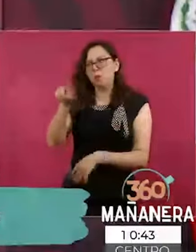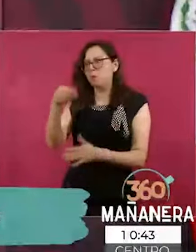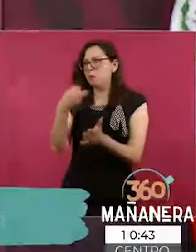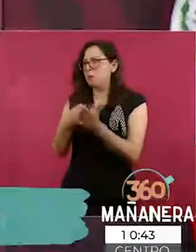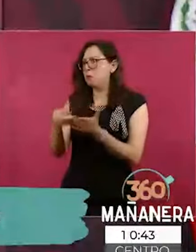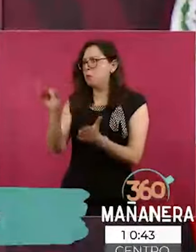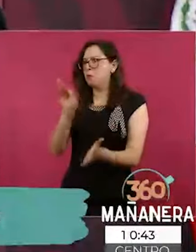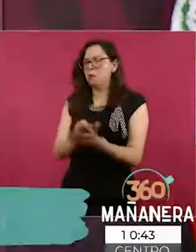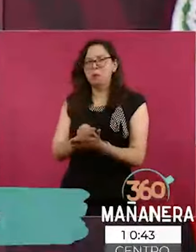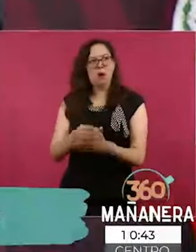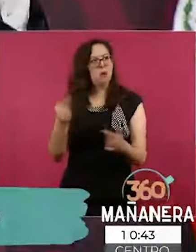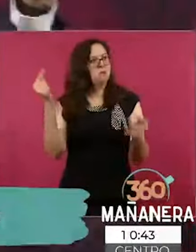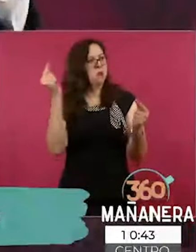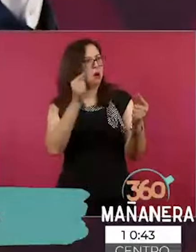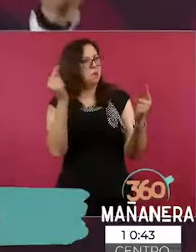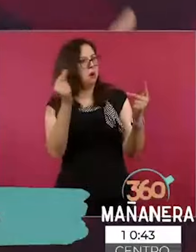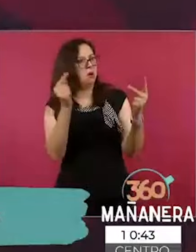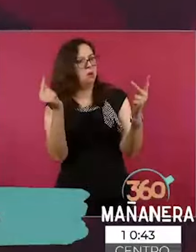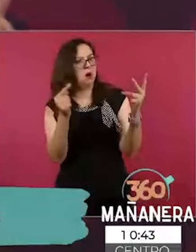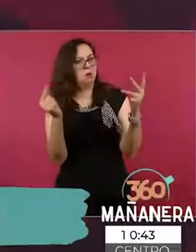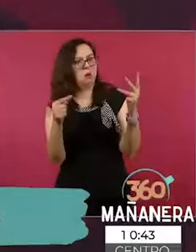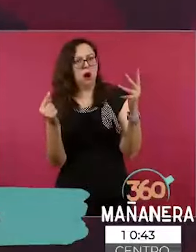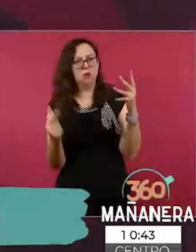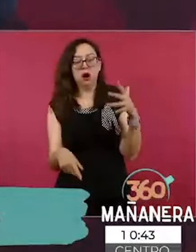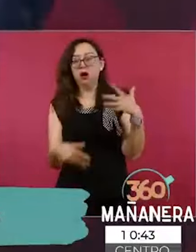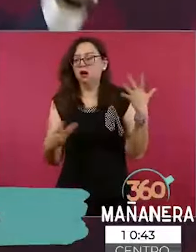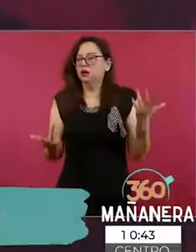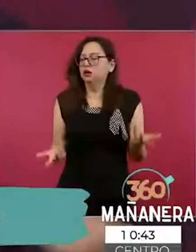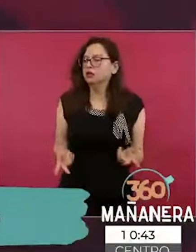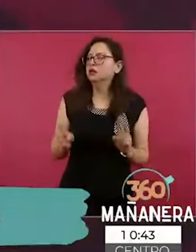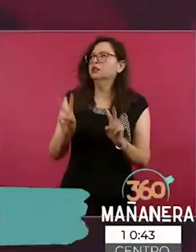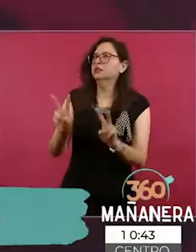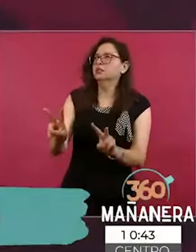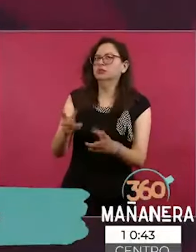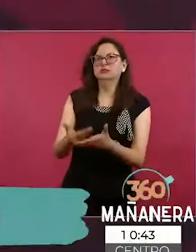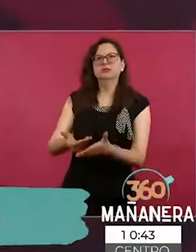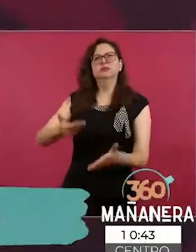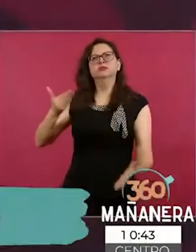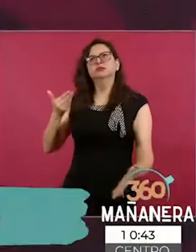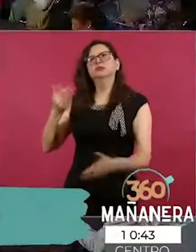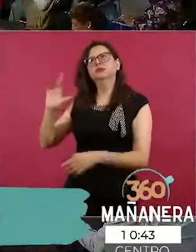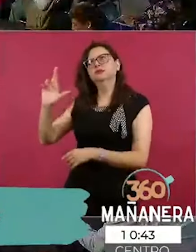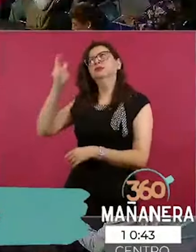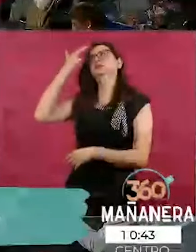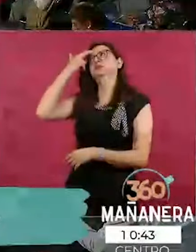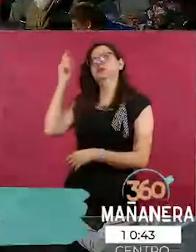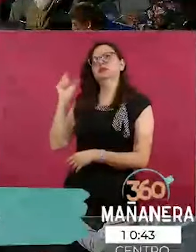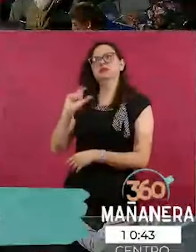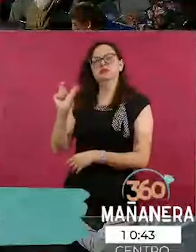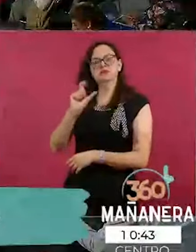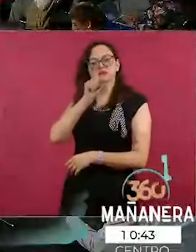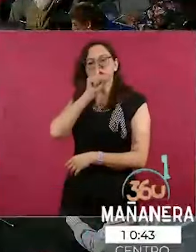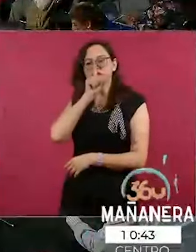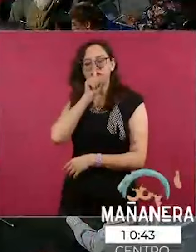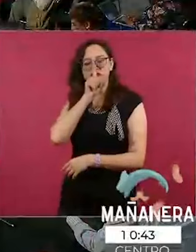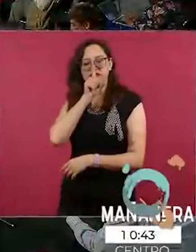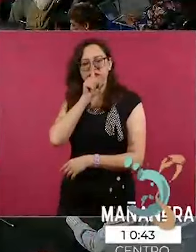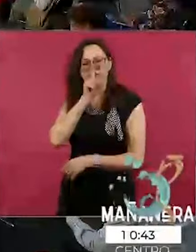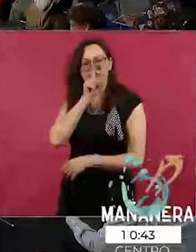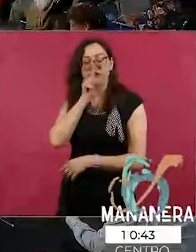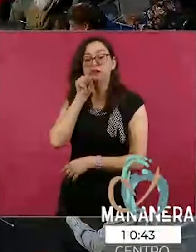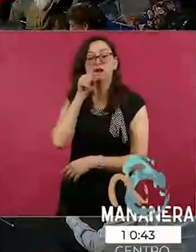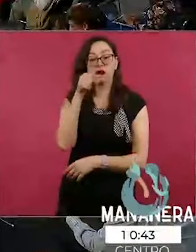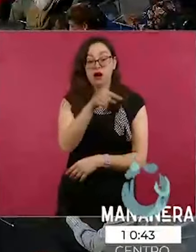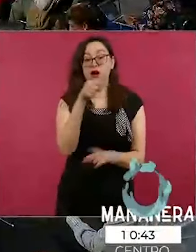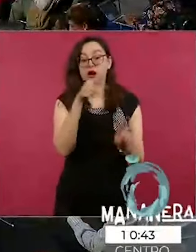de las componendas y de todo lo que significa la